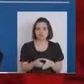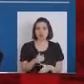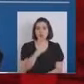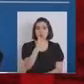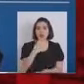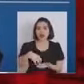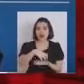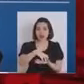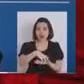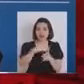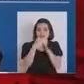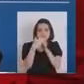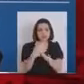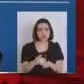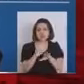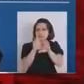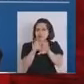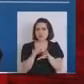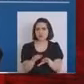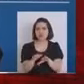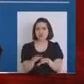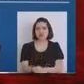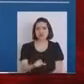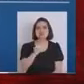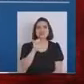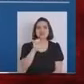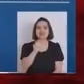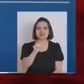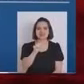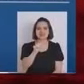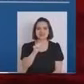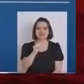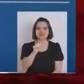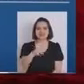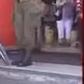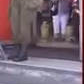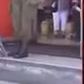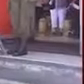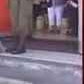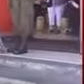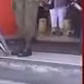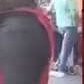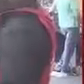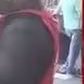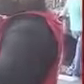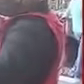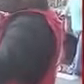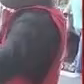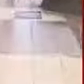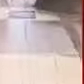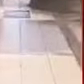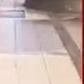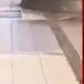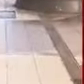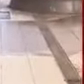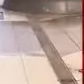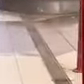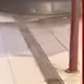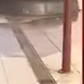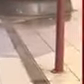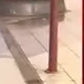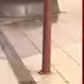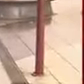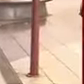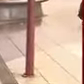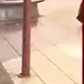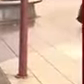chino que trae su vacuna CoronaVac, y es ahí donde Chile tiene puesta gran puesto, o tiene puesta, digamos, gran puesto de todo lo que va a ser